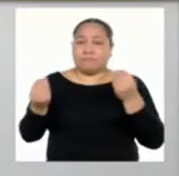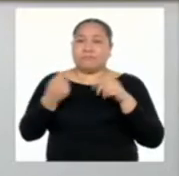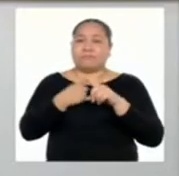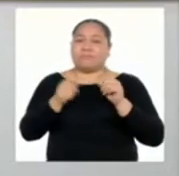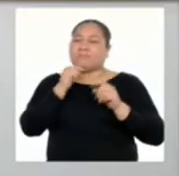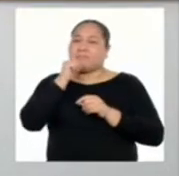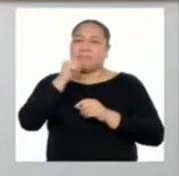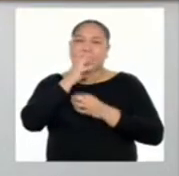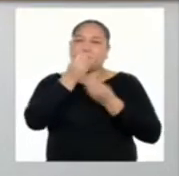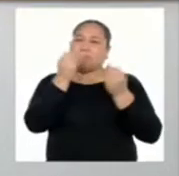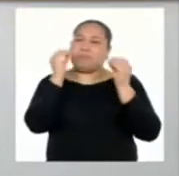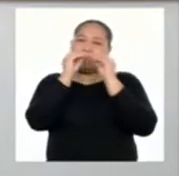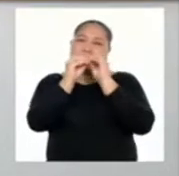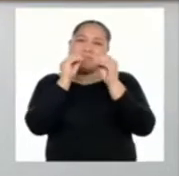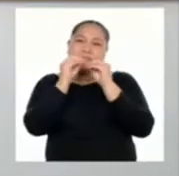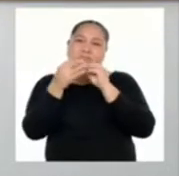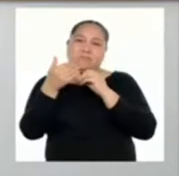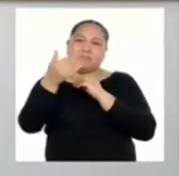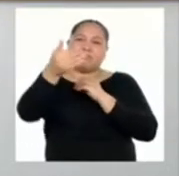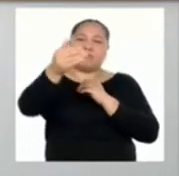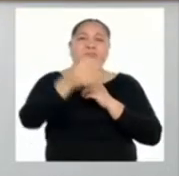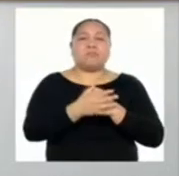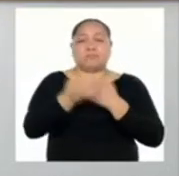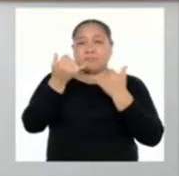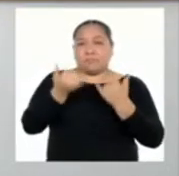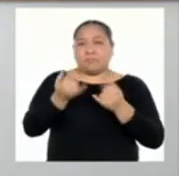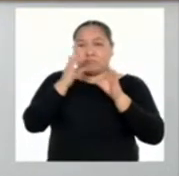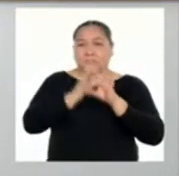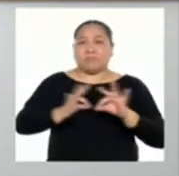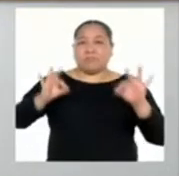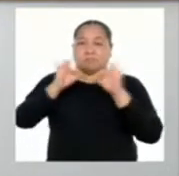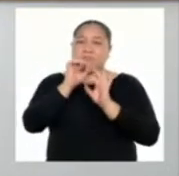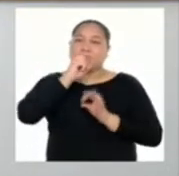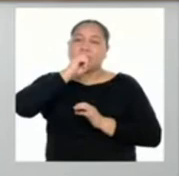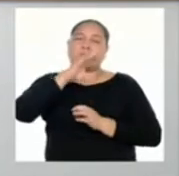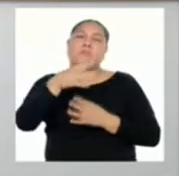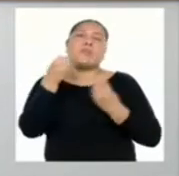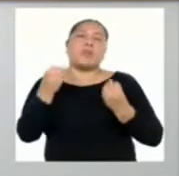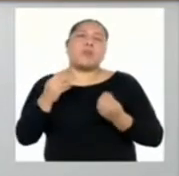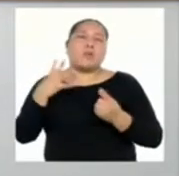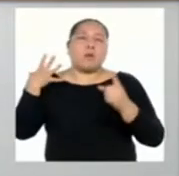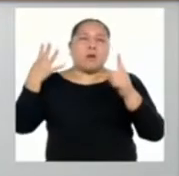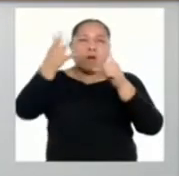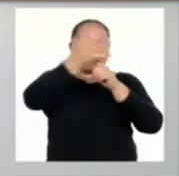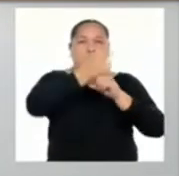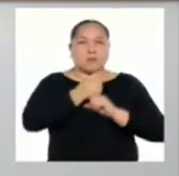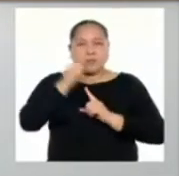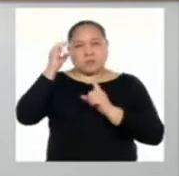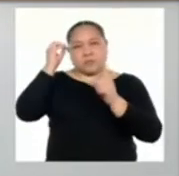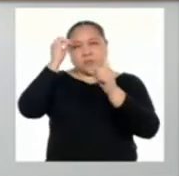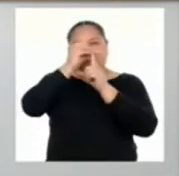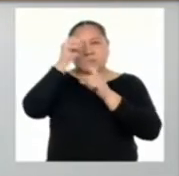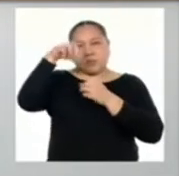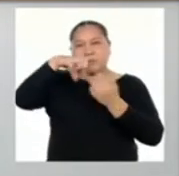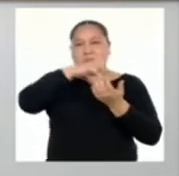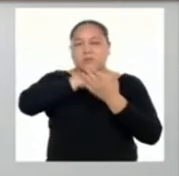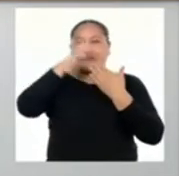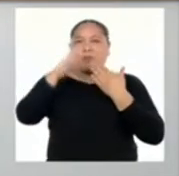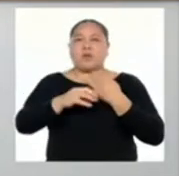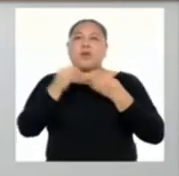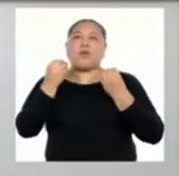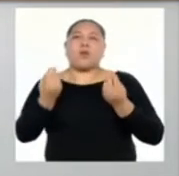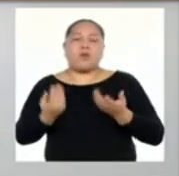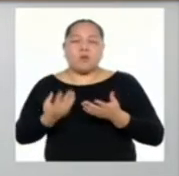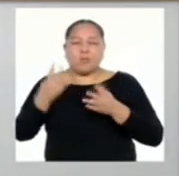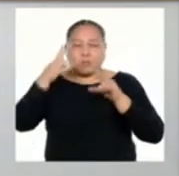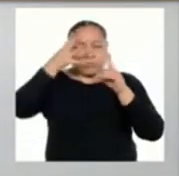falta bastante. Por ahora, es importante mencionar cómo vamos a lograr el reto del programa y cómo